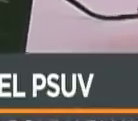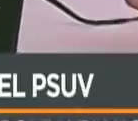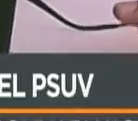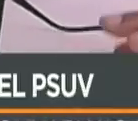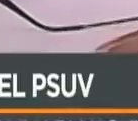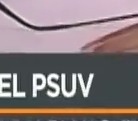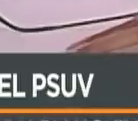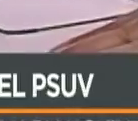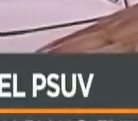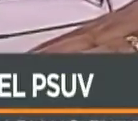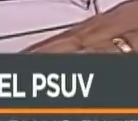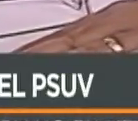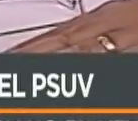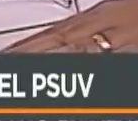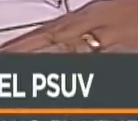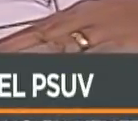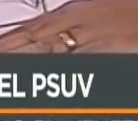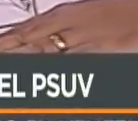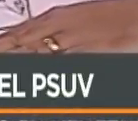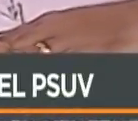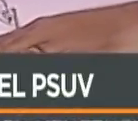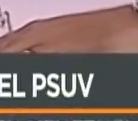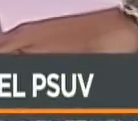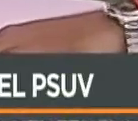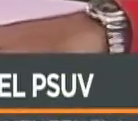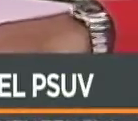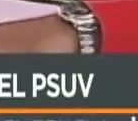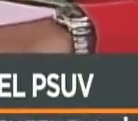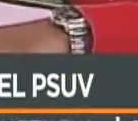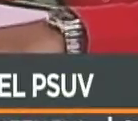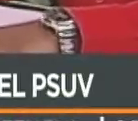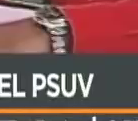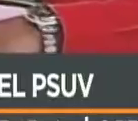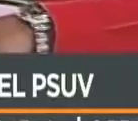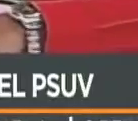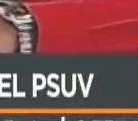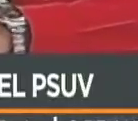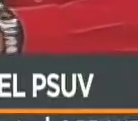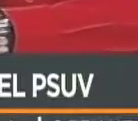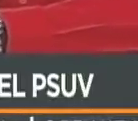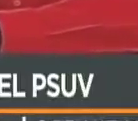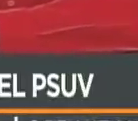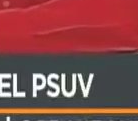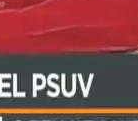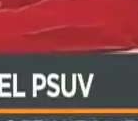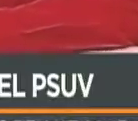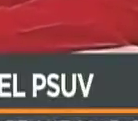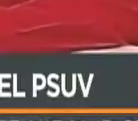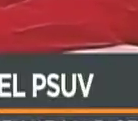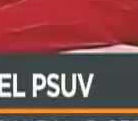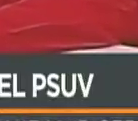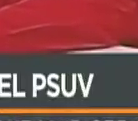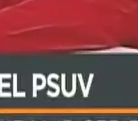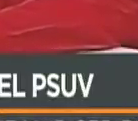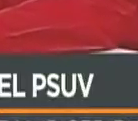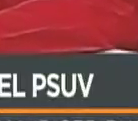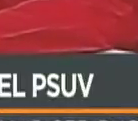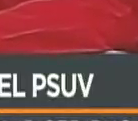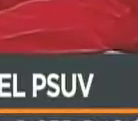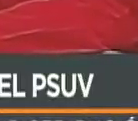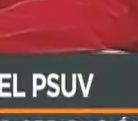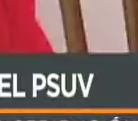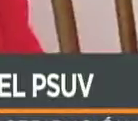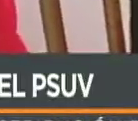de los 5 años del salto a la inmortalidad del comandante supremo y eterno Hugo Chávez, el jefe de Estado venezolano Nicolás Maduro